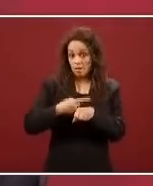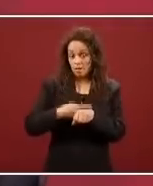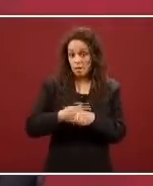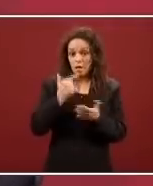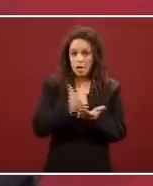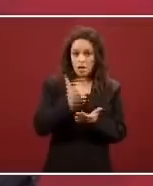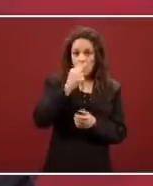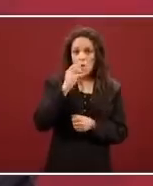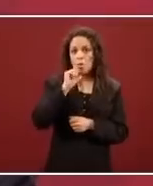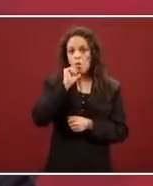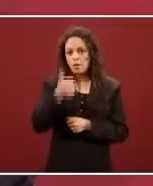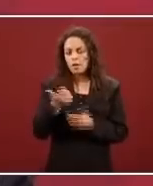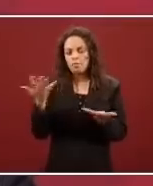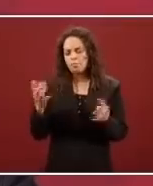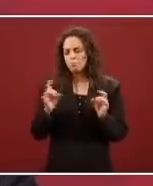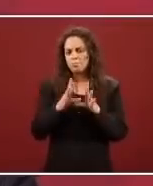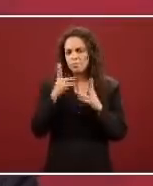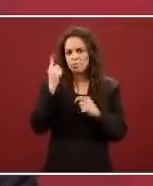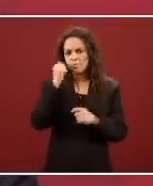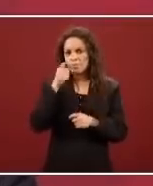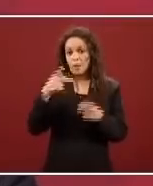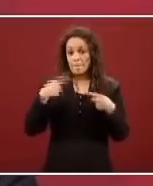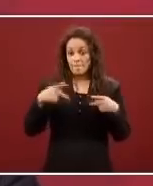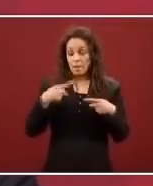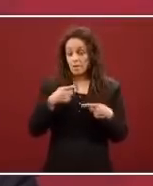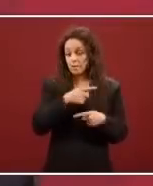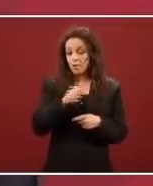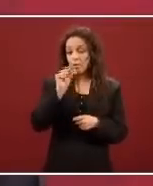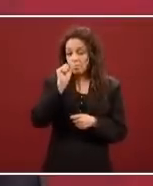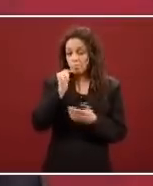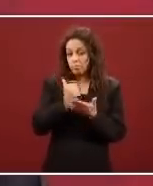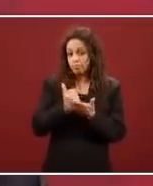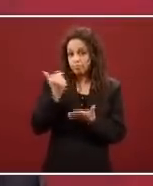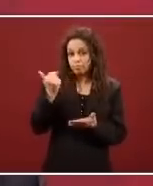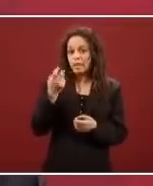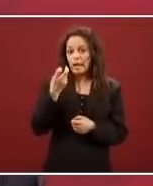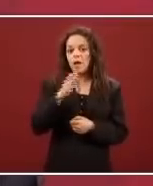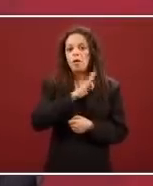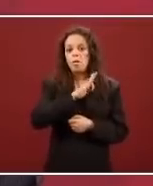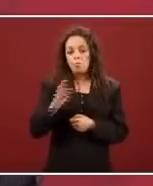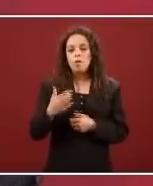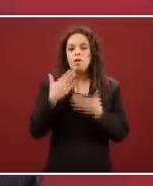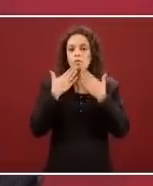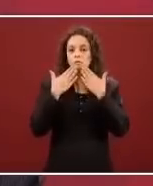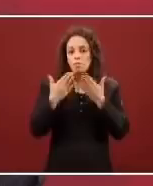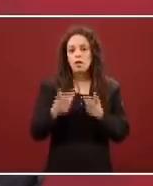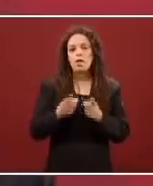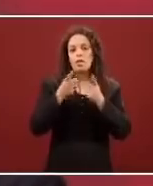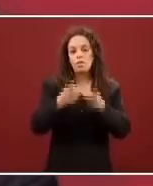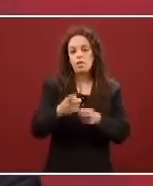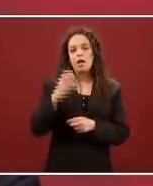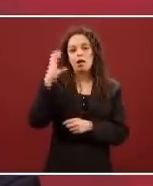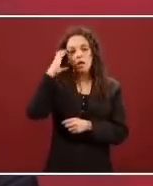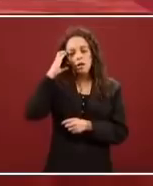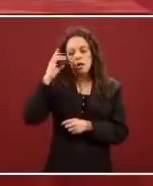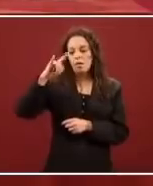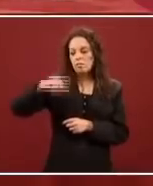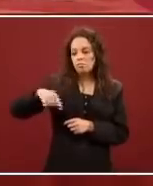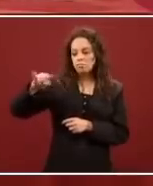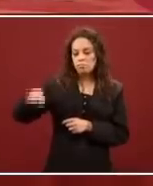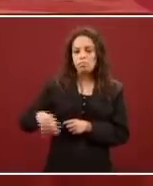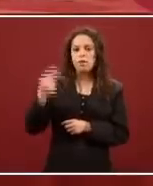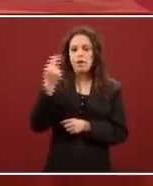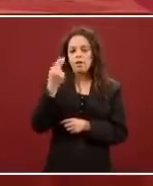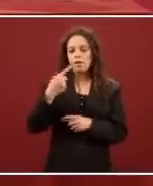sobre todo aquellas que pudieran ser casos graves, pudieran acceder siempre a una cama disponible con todo lo necesario